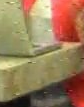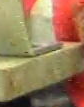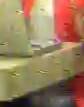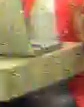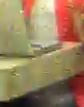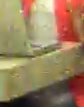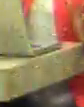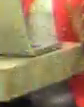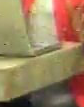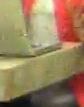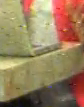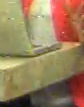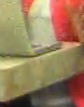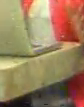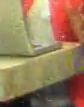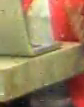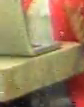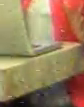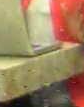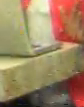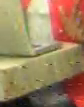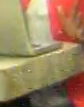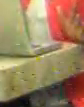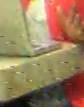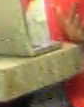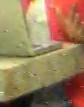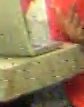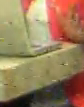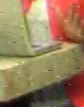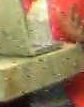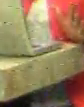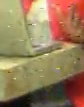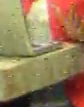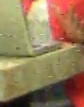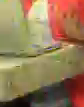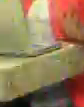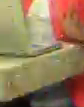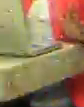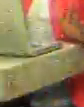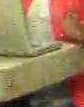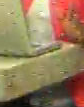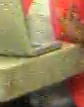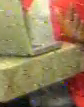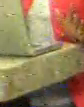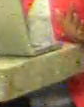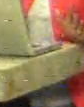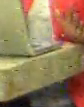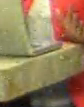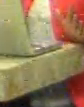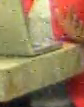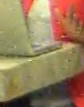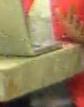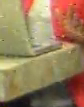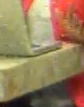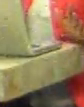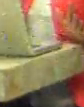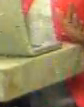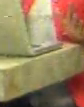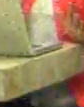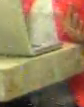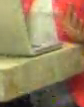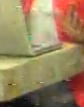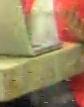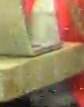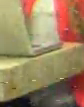sintonizarnos. Ya nos vamos, se nos terminó el tiempo. Gracias a nombre del equipo de ORT Noticias y, por supuesto, gracias a nombre del director general, el ingeniero Enrique